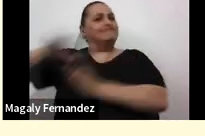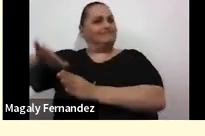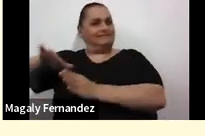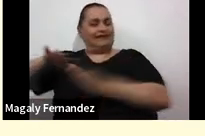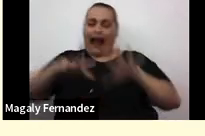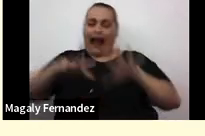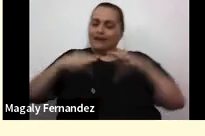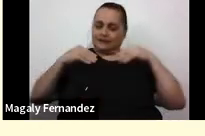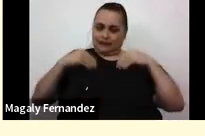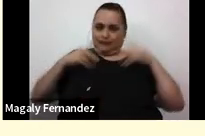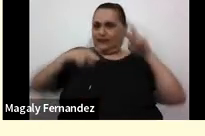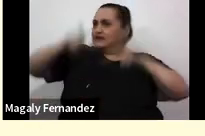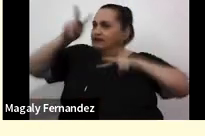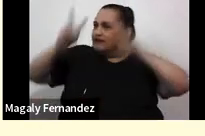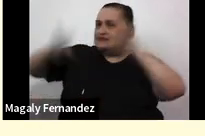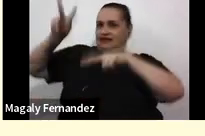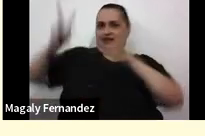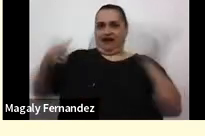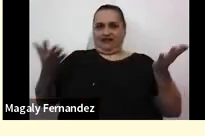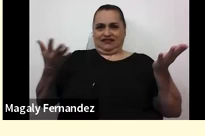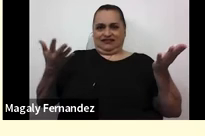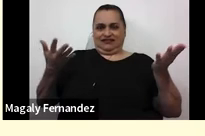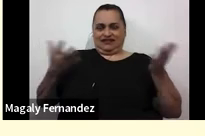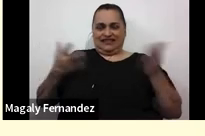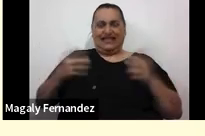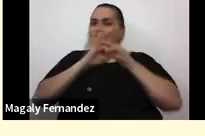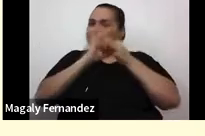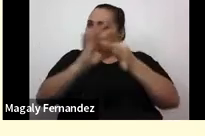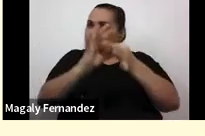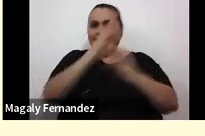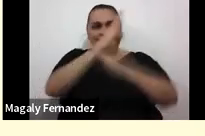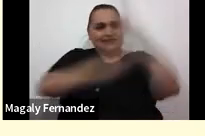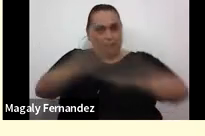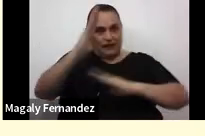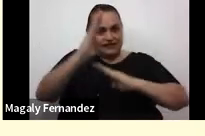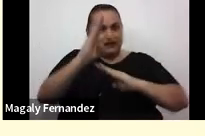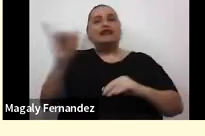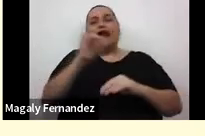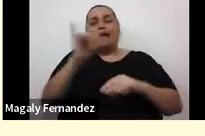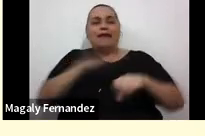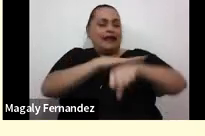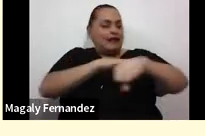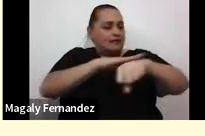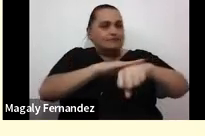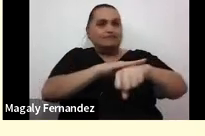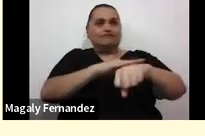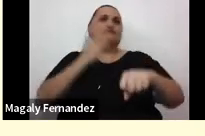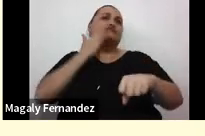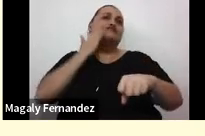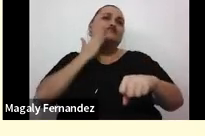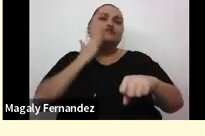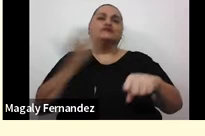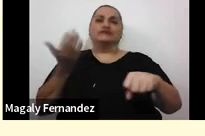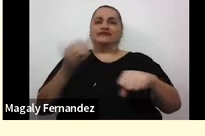y abrazar la diversidad y esto no solamente en relación a discapacidad en relación a etnia en relación a